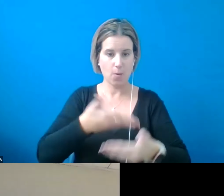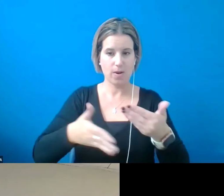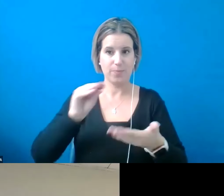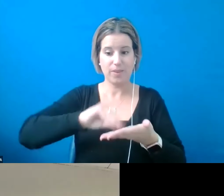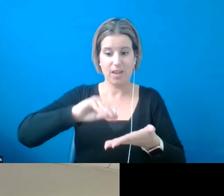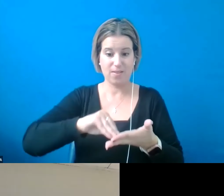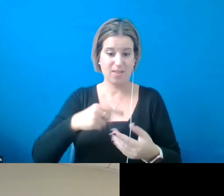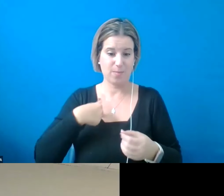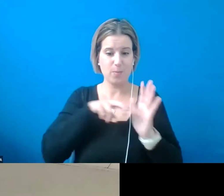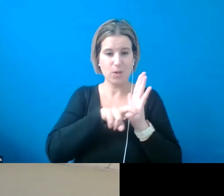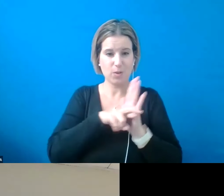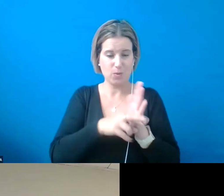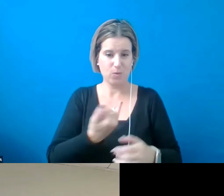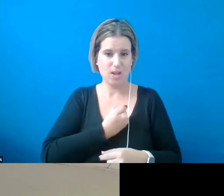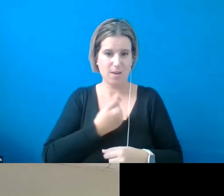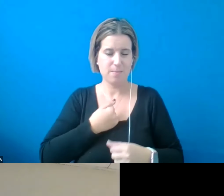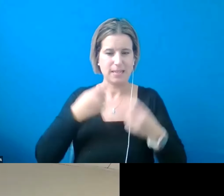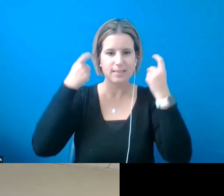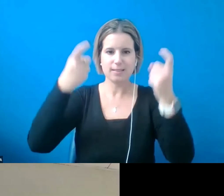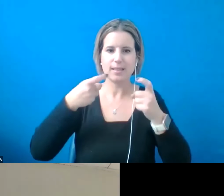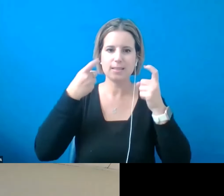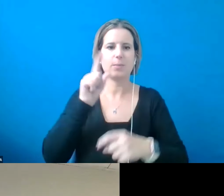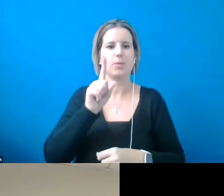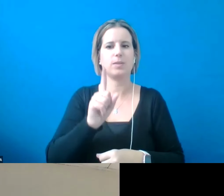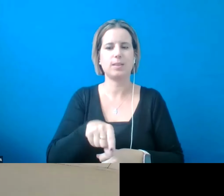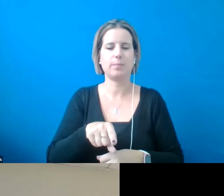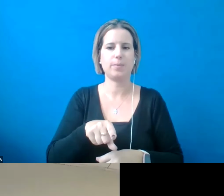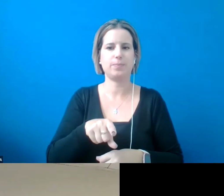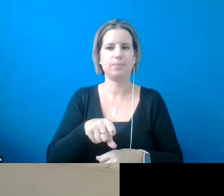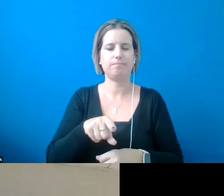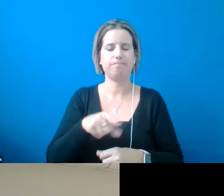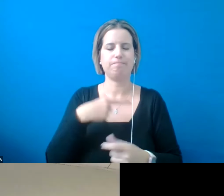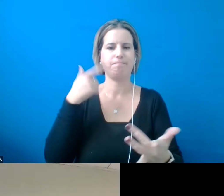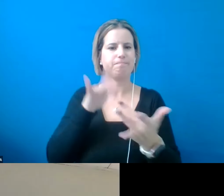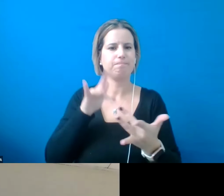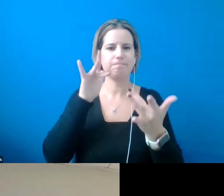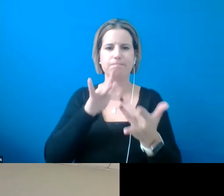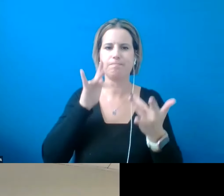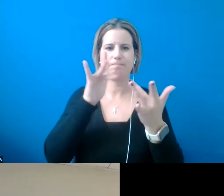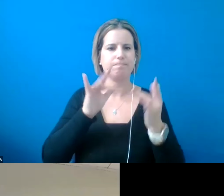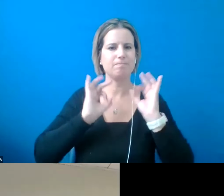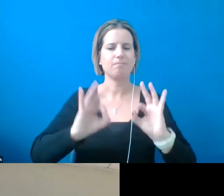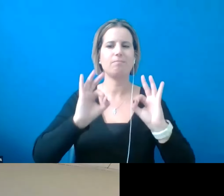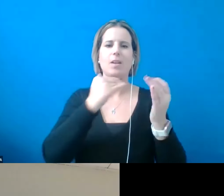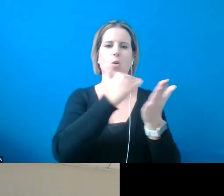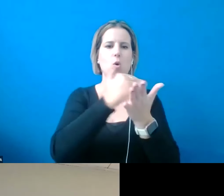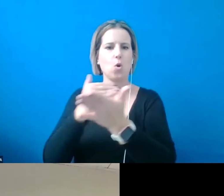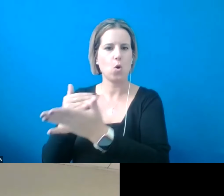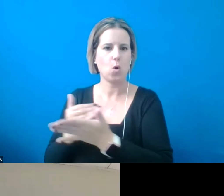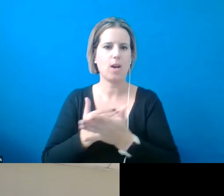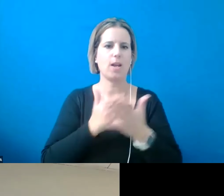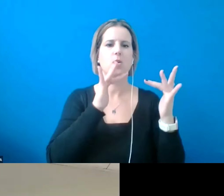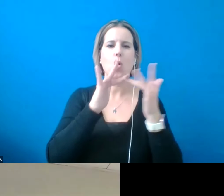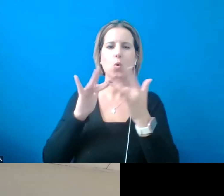de los recursos que nosotros tenemos intentamos también tener contacto especialmente con los colegios o